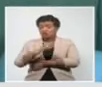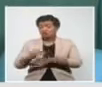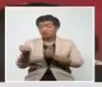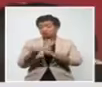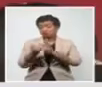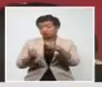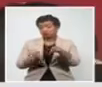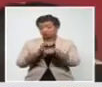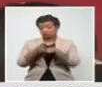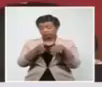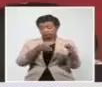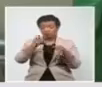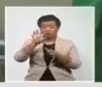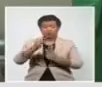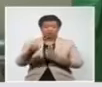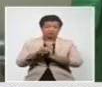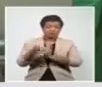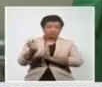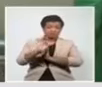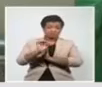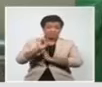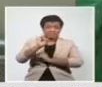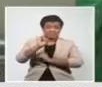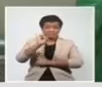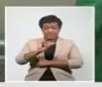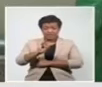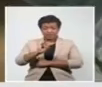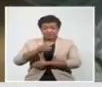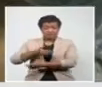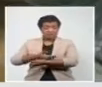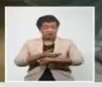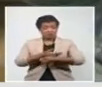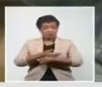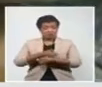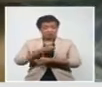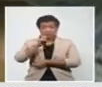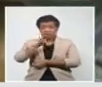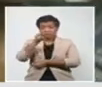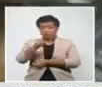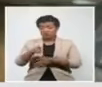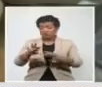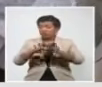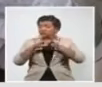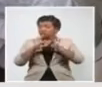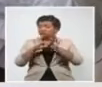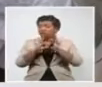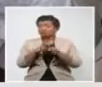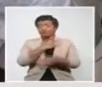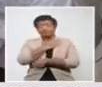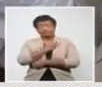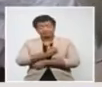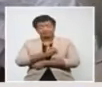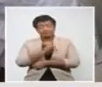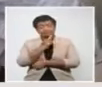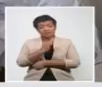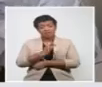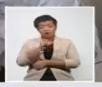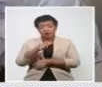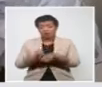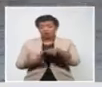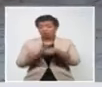40 sospechosos, 7 gestantes, permanecen 3 personas graves y lamentablemente en todo este rebrote han